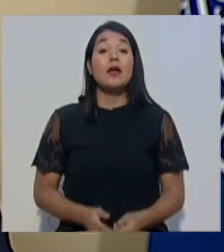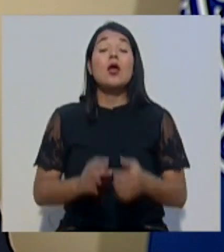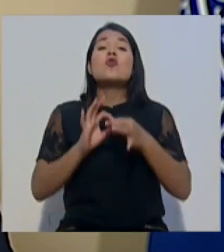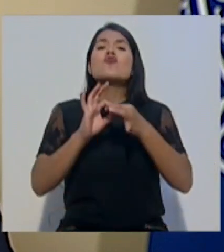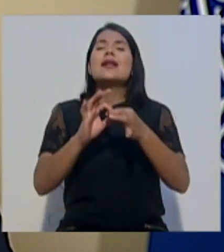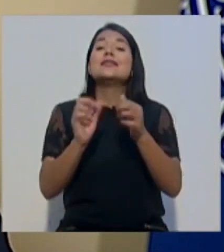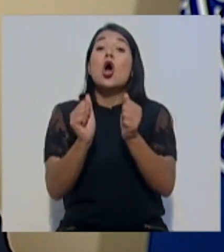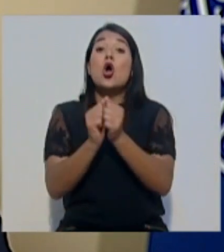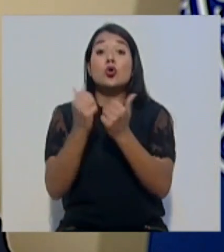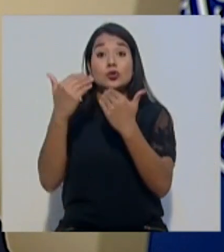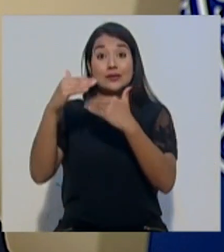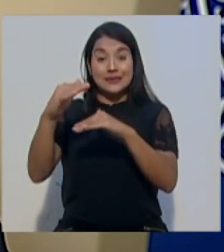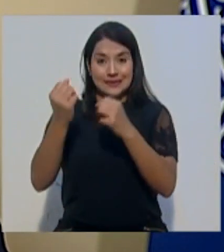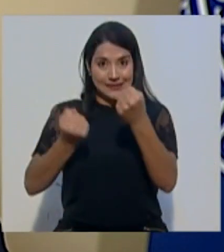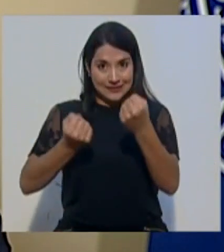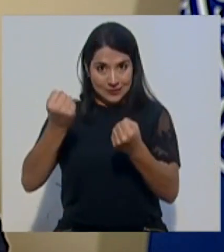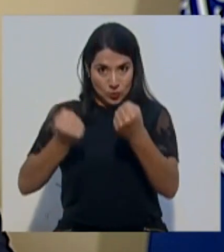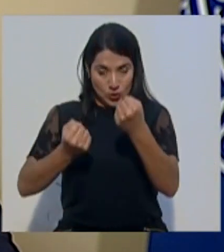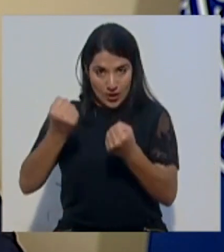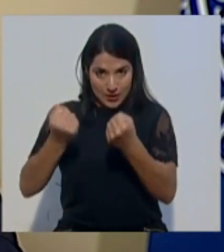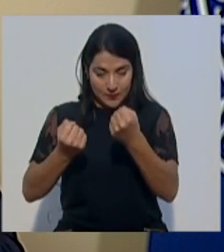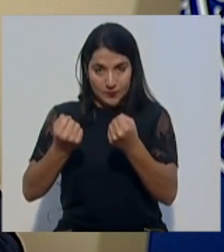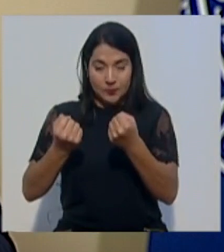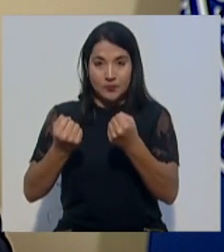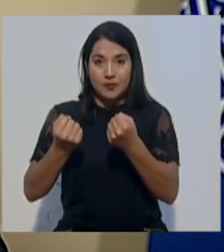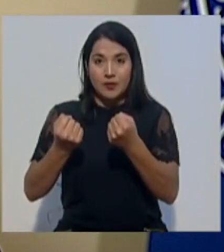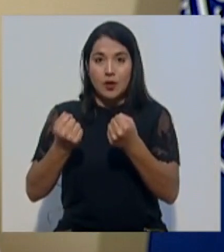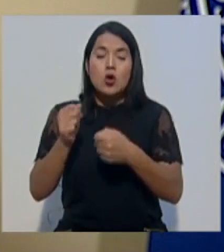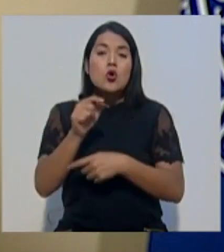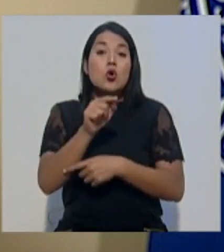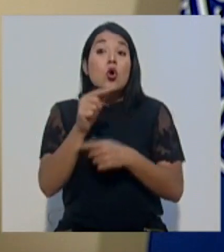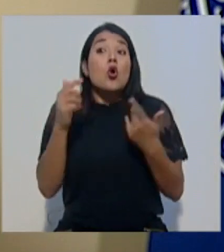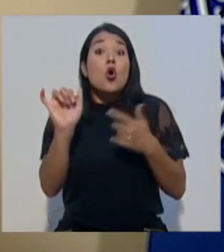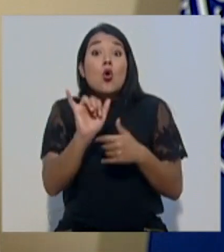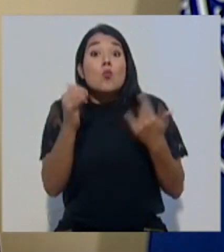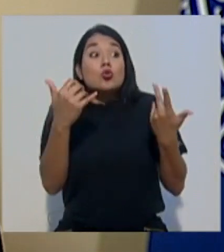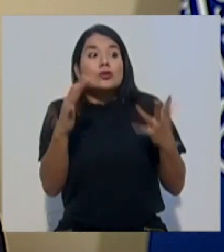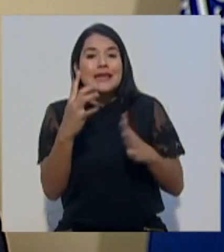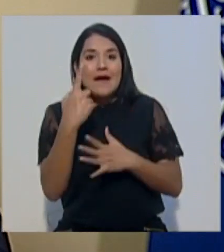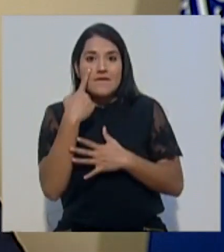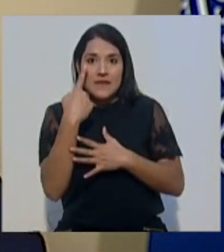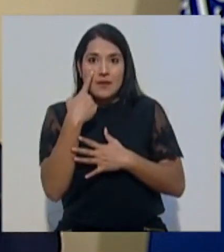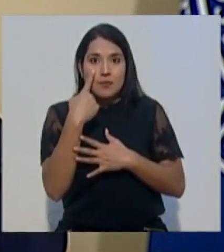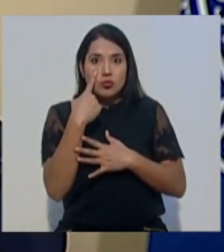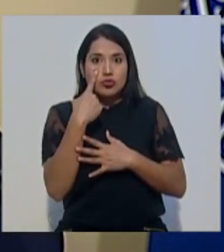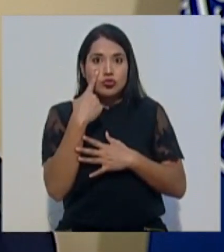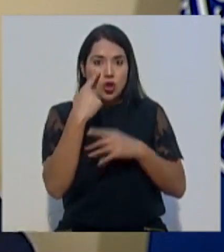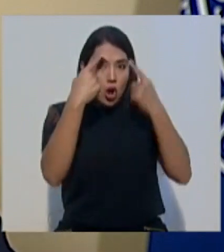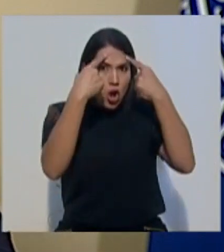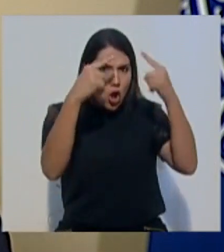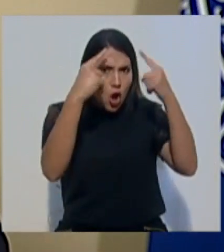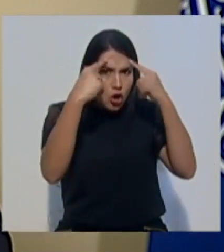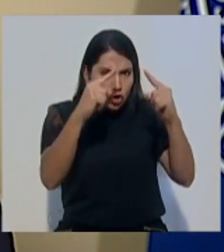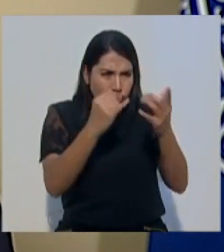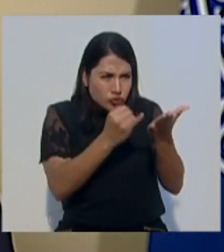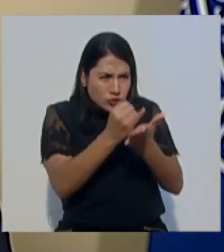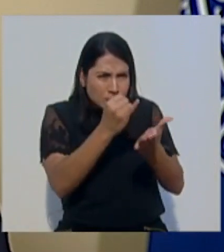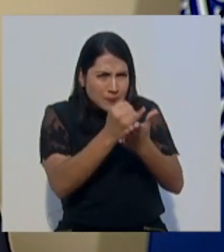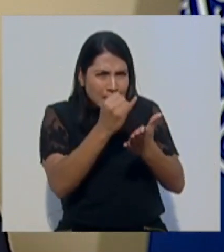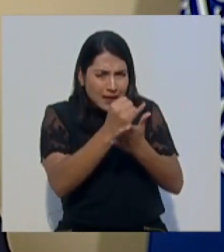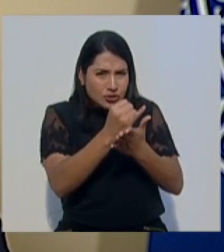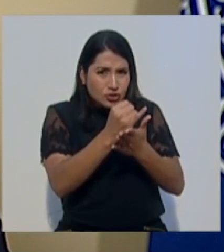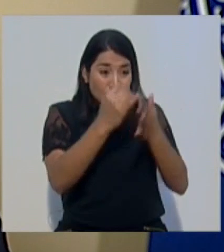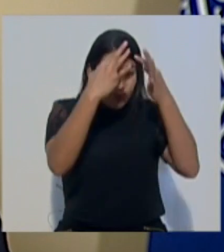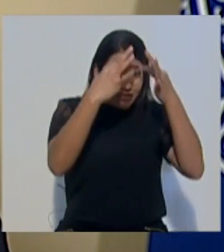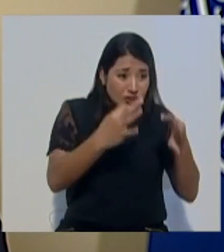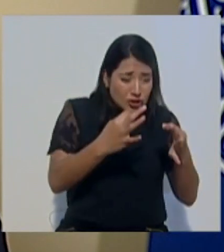de la restricción vehicular, que, como han demostrado los datos, ha sido uno de los factores que ha logrado reducir